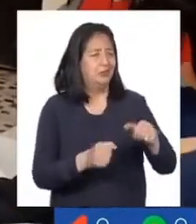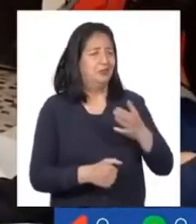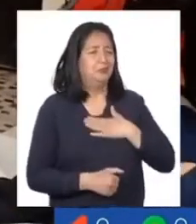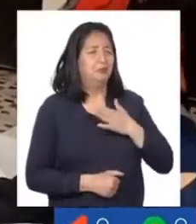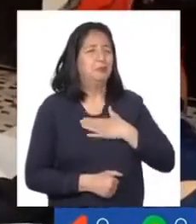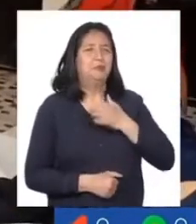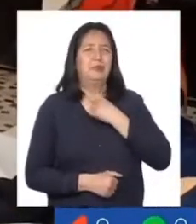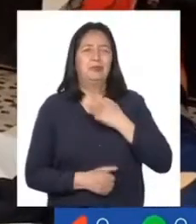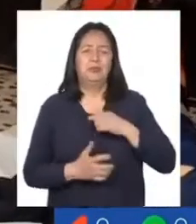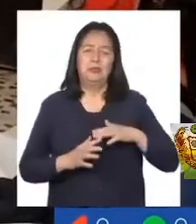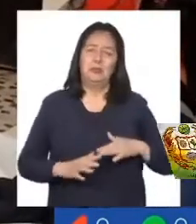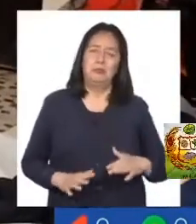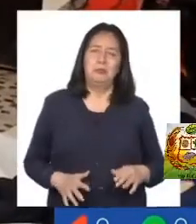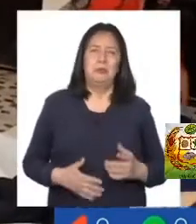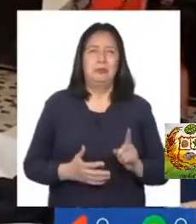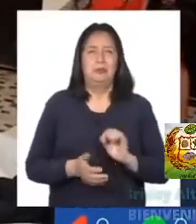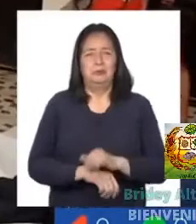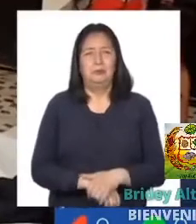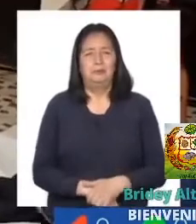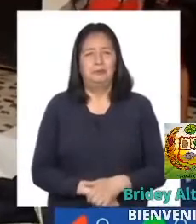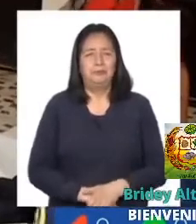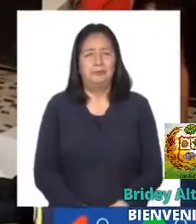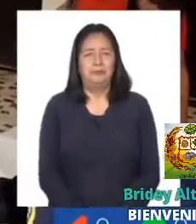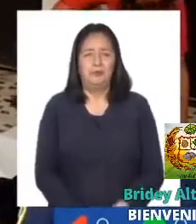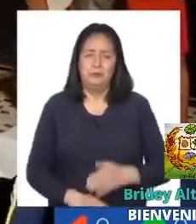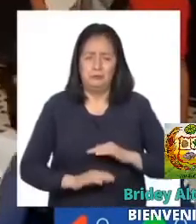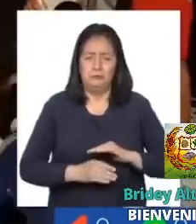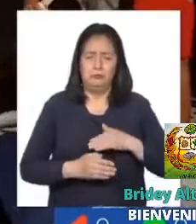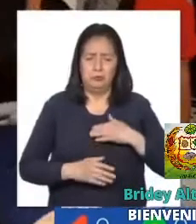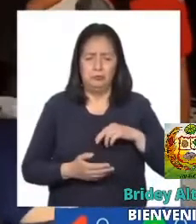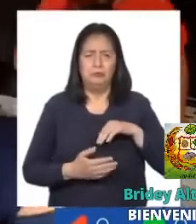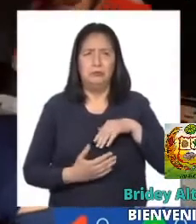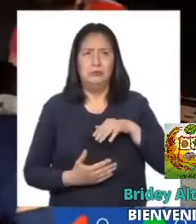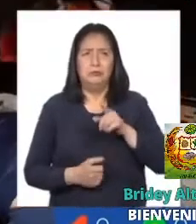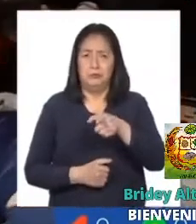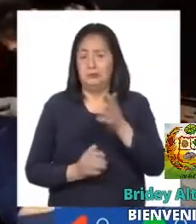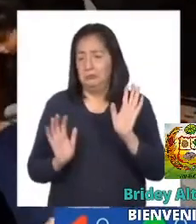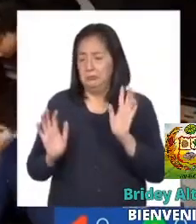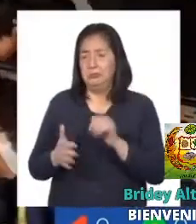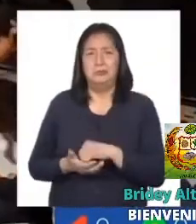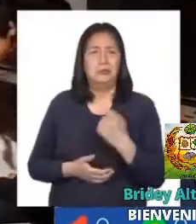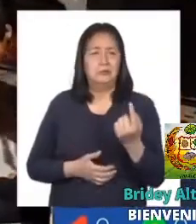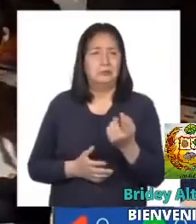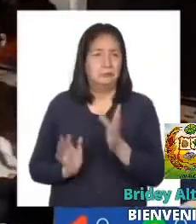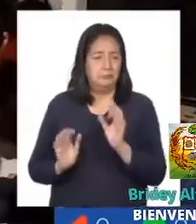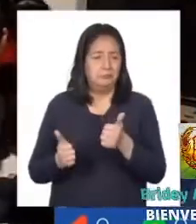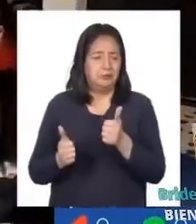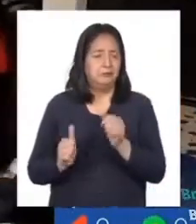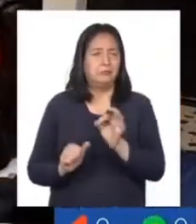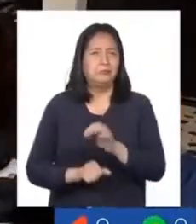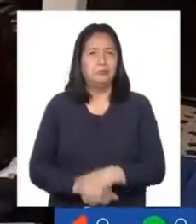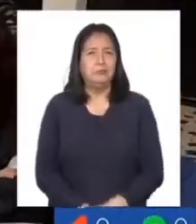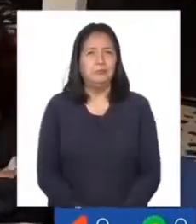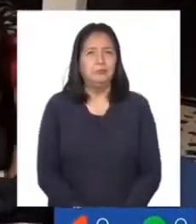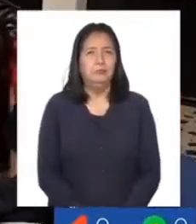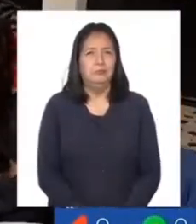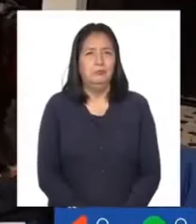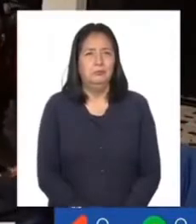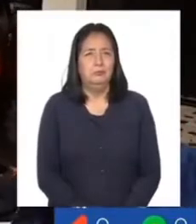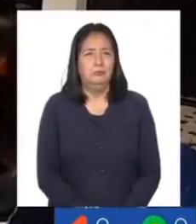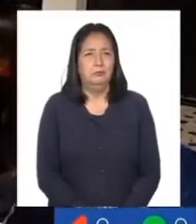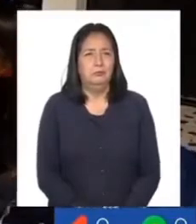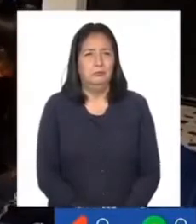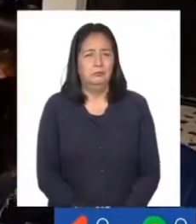Sí, es muy cómoda porque no es necesario pararse. Claro, de eso se trata, dibujar una silueta, excelente.